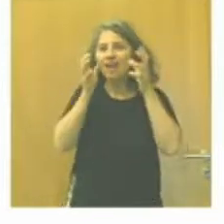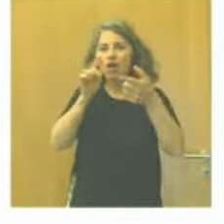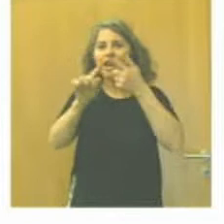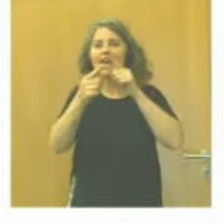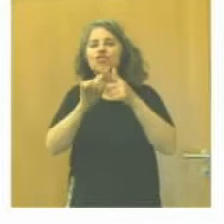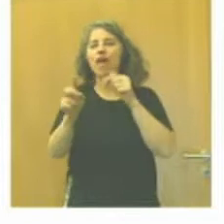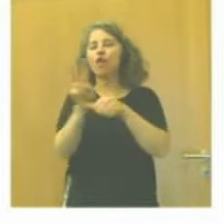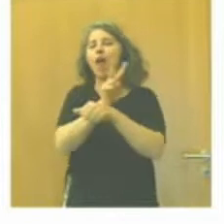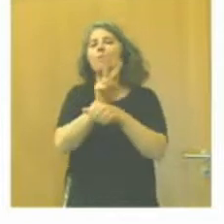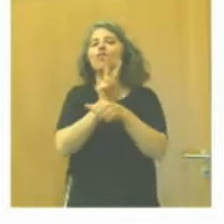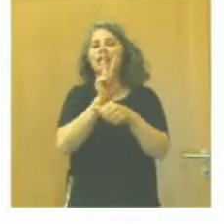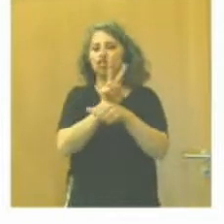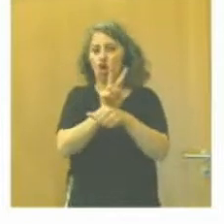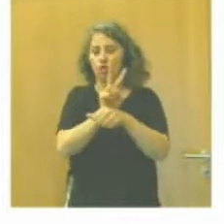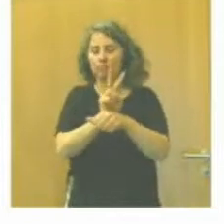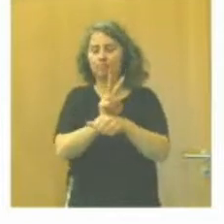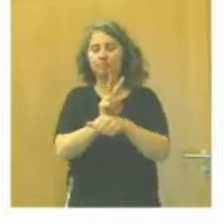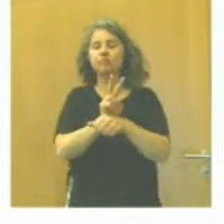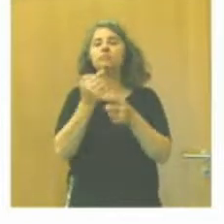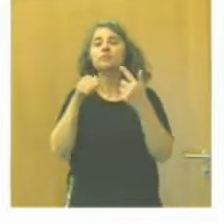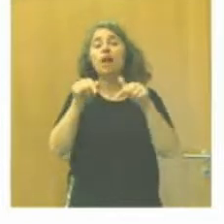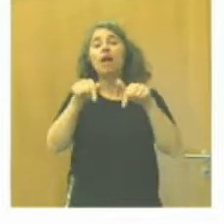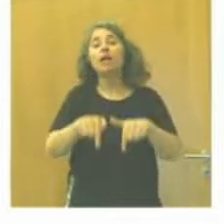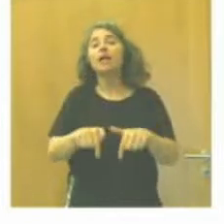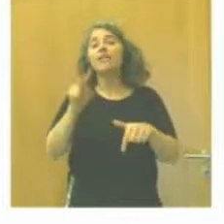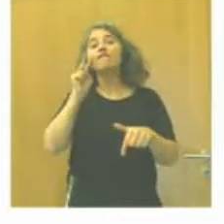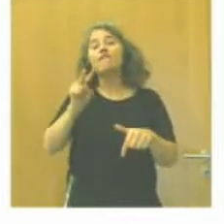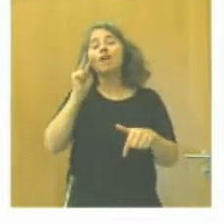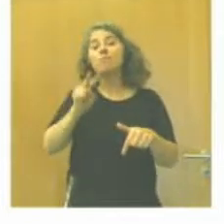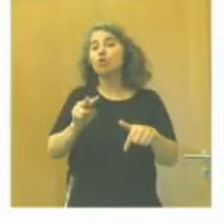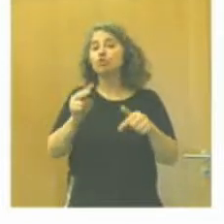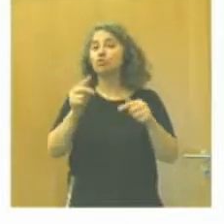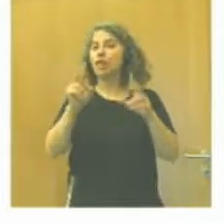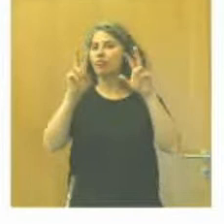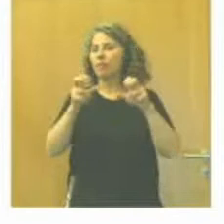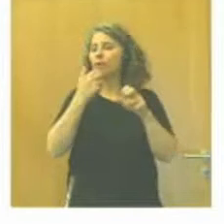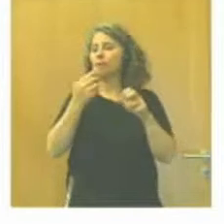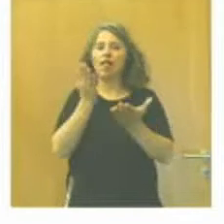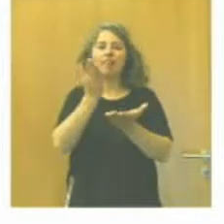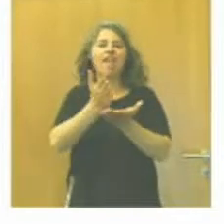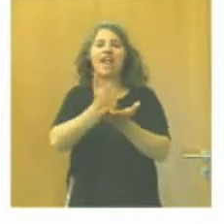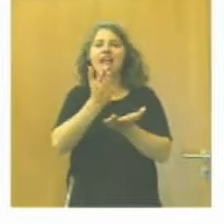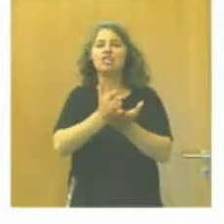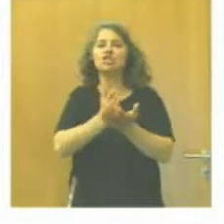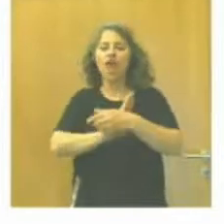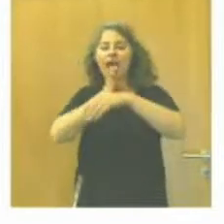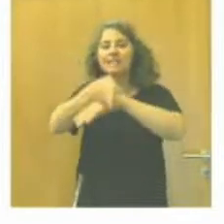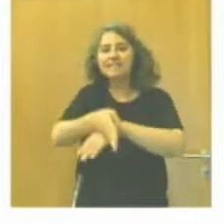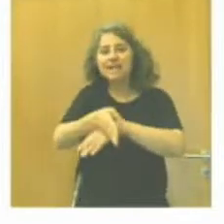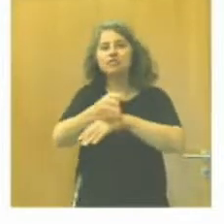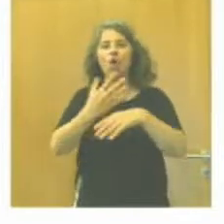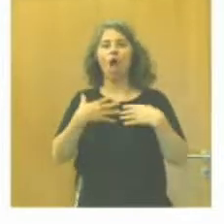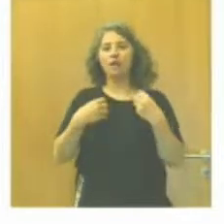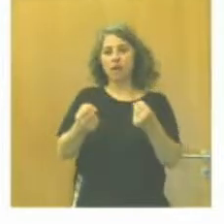con la protección. Entonces, aquí estamos viendo temas como el derecho y acceso a